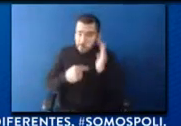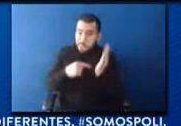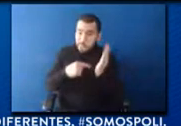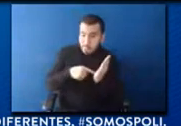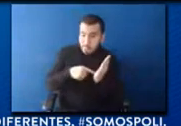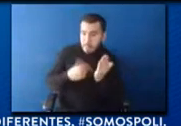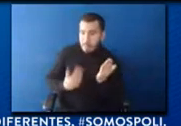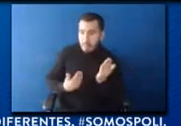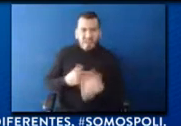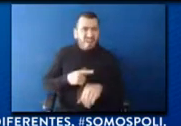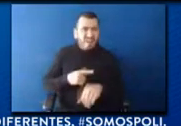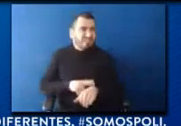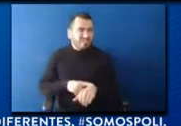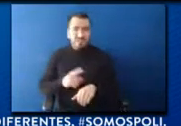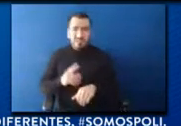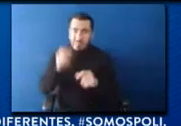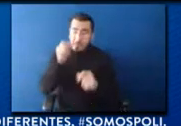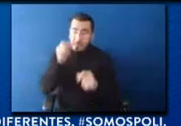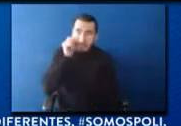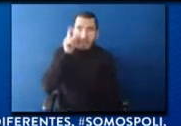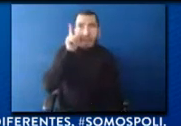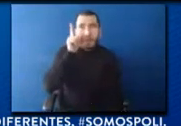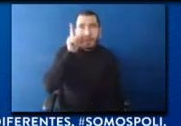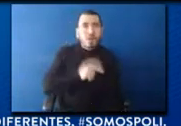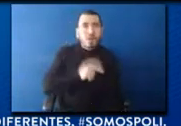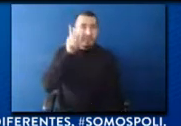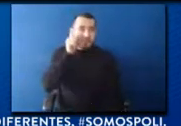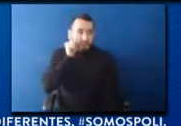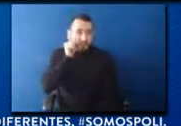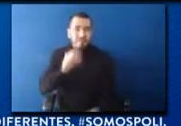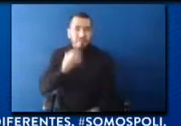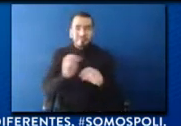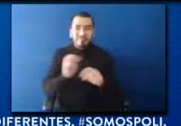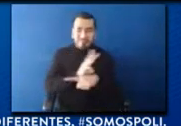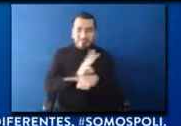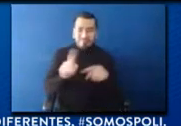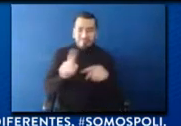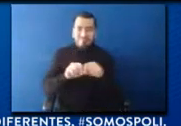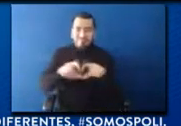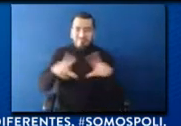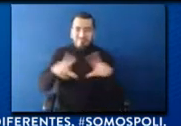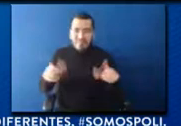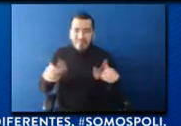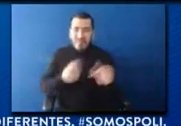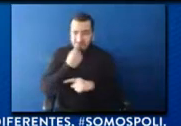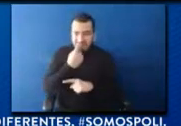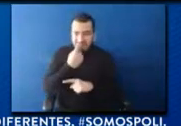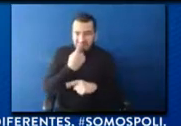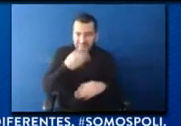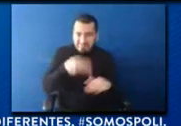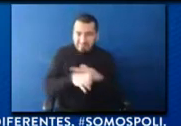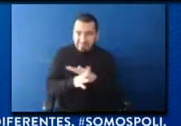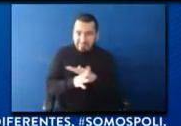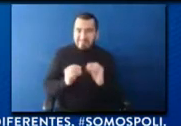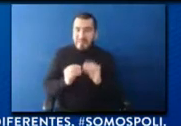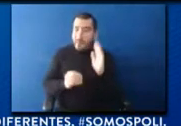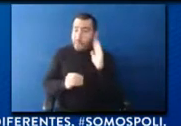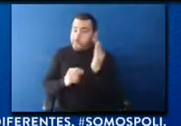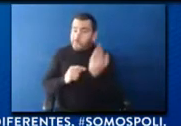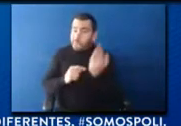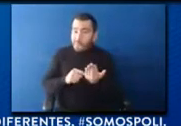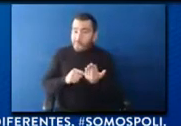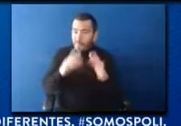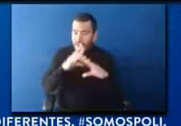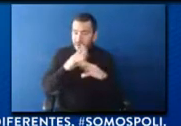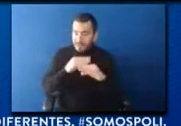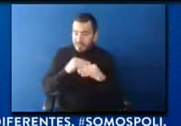se levantan? ¿A qué horas se acuestan? ¿Qué páginas de internet visitan? ¿Por dónde se mueven? ¿En dónde el teléfono está inactivo en las horas de la noche? Se supone que